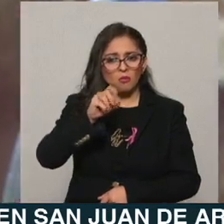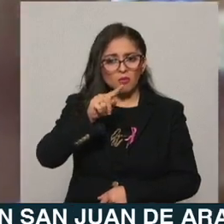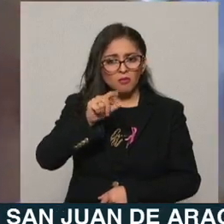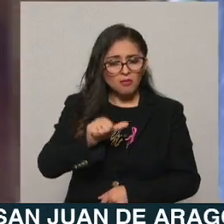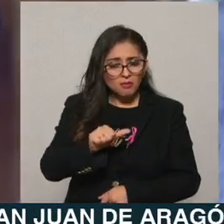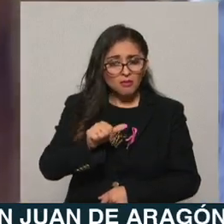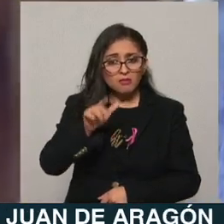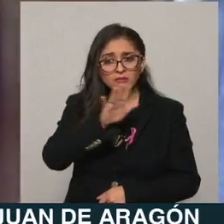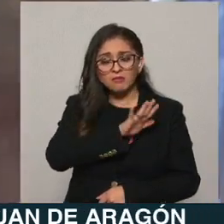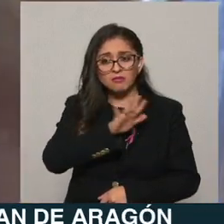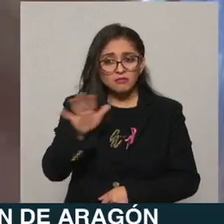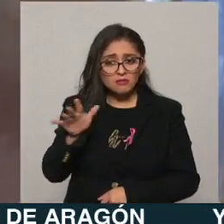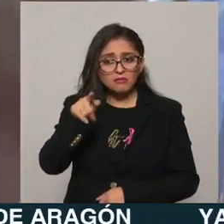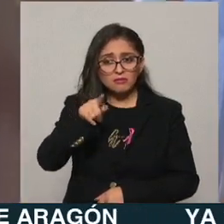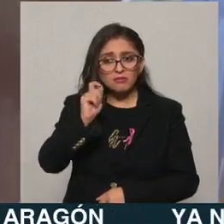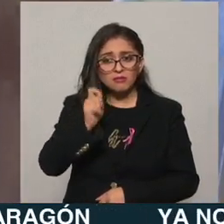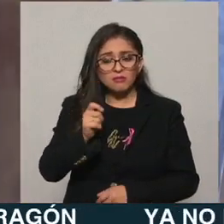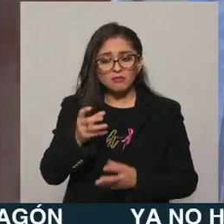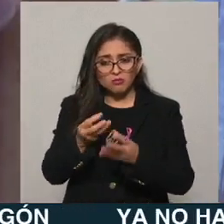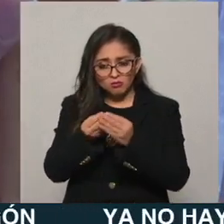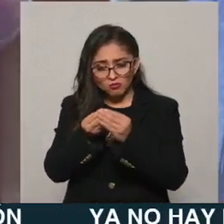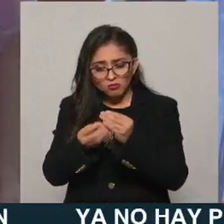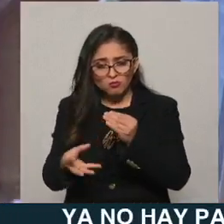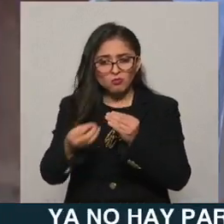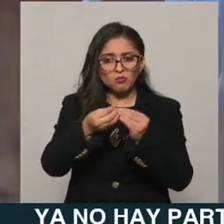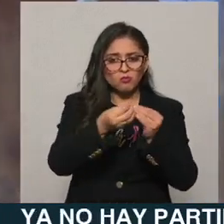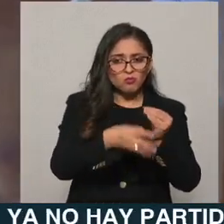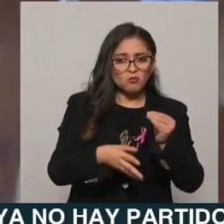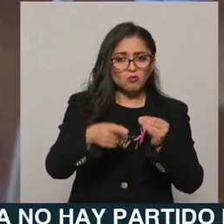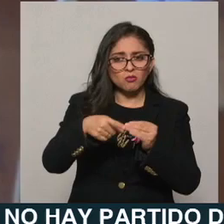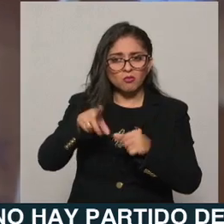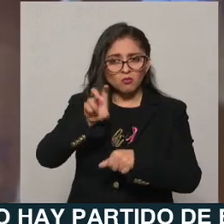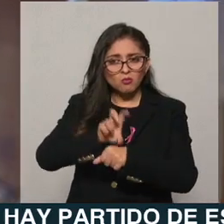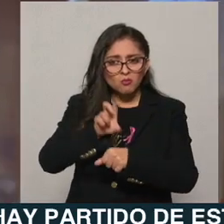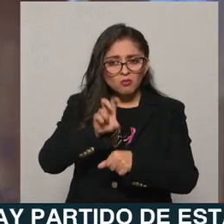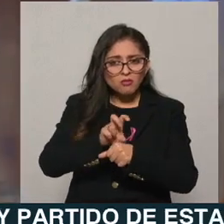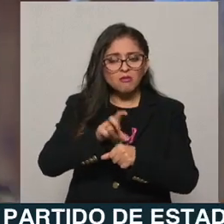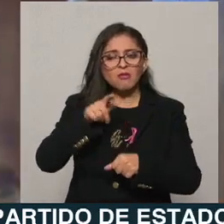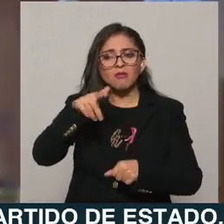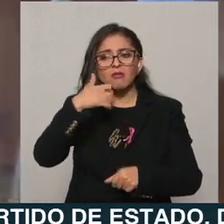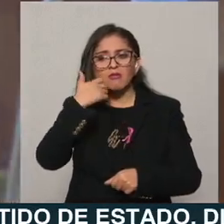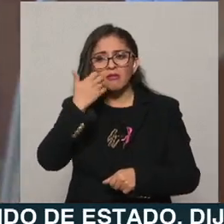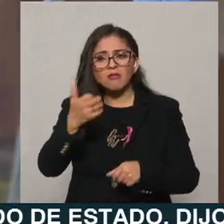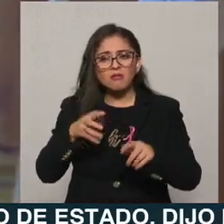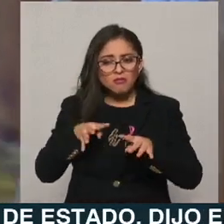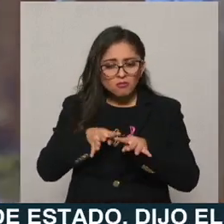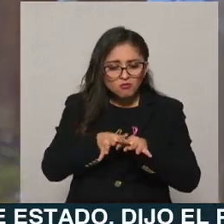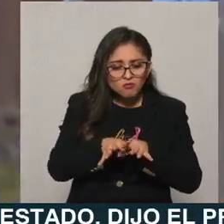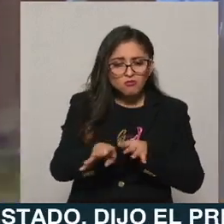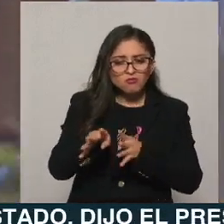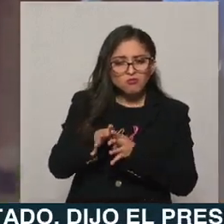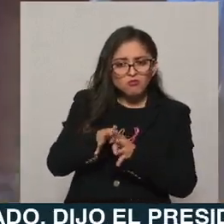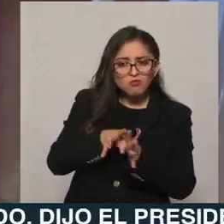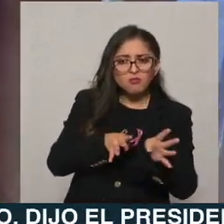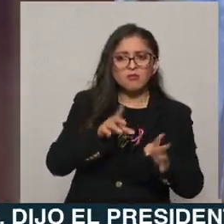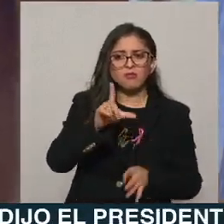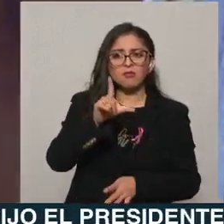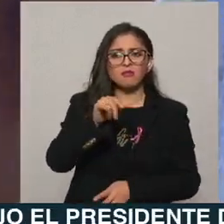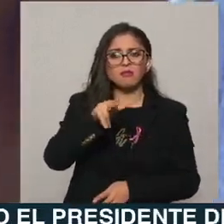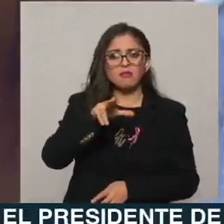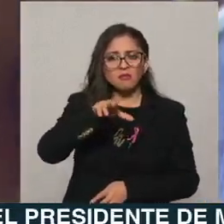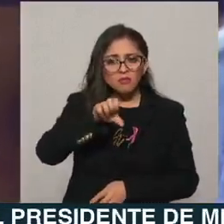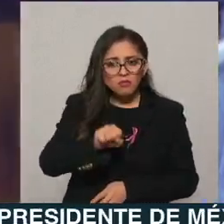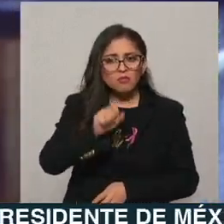a realizar su desove o su puesta de huevecillos, buscan en ocasiones las raíces de los lirios o de las